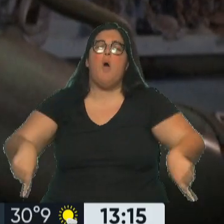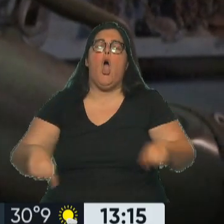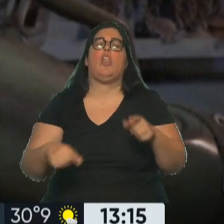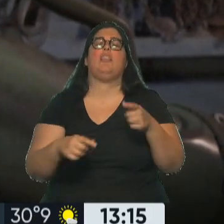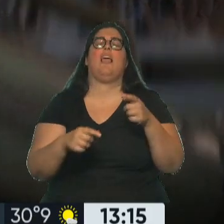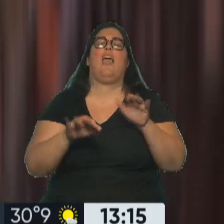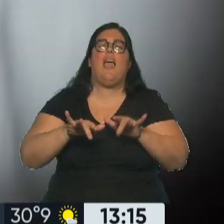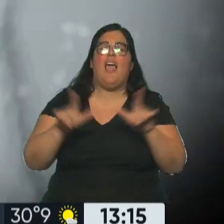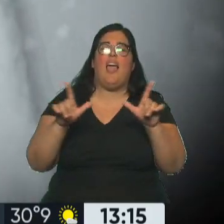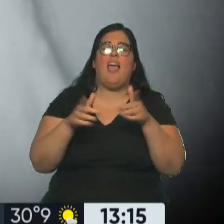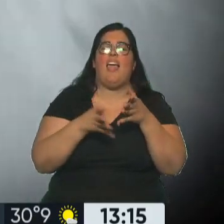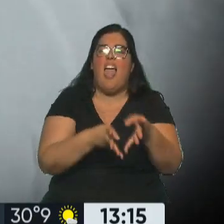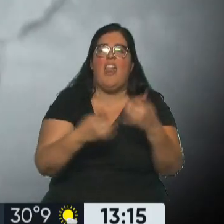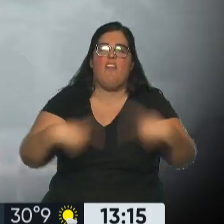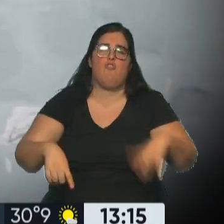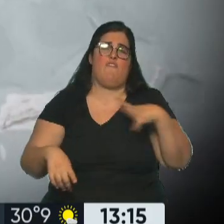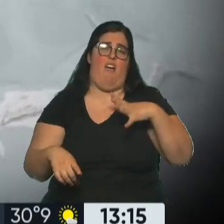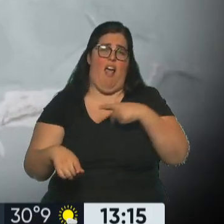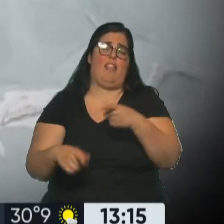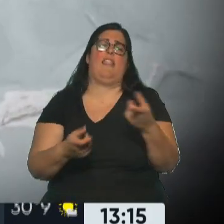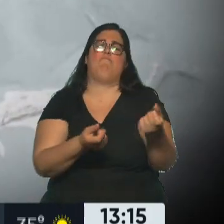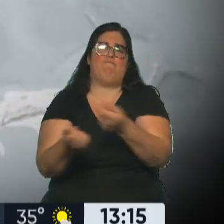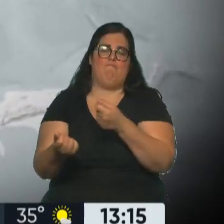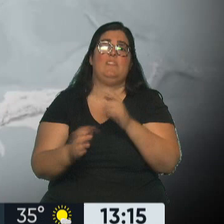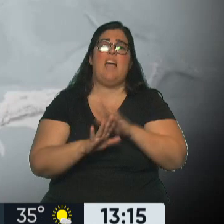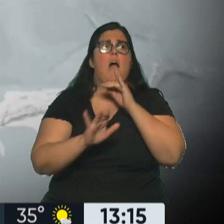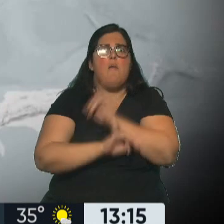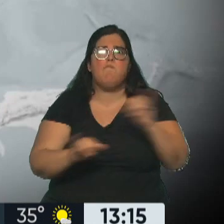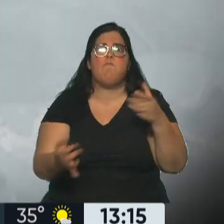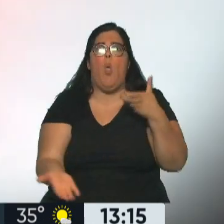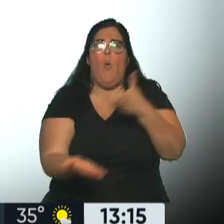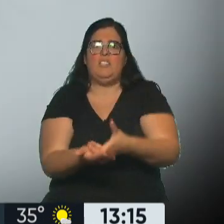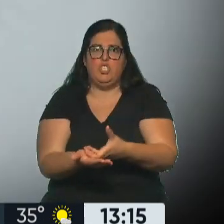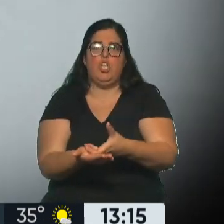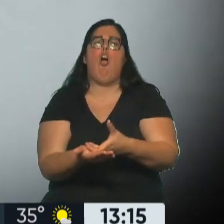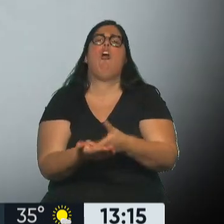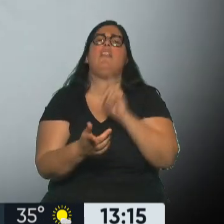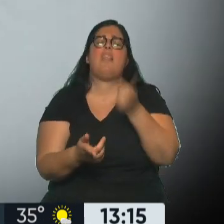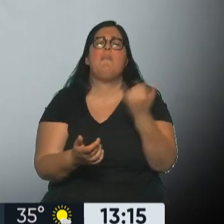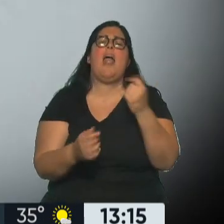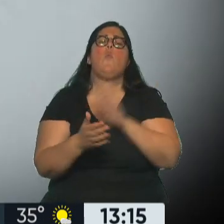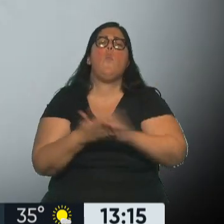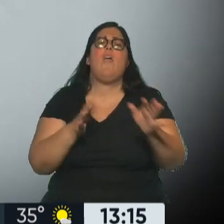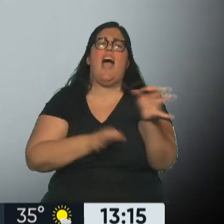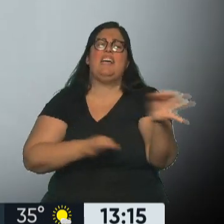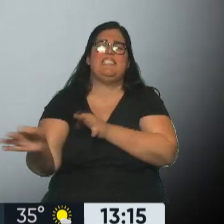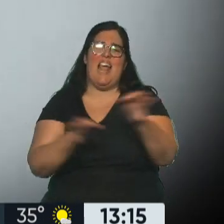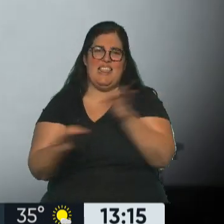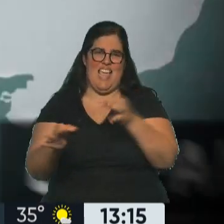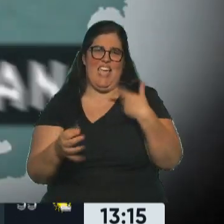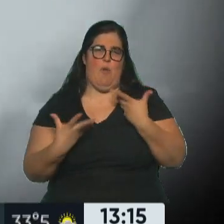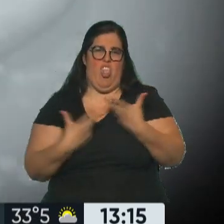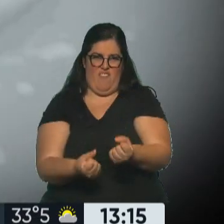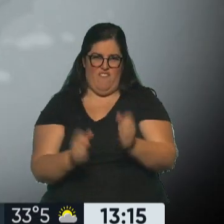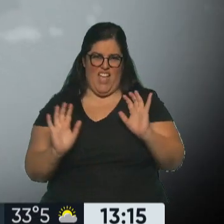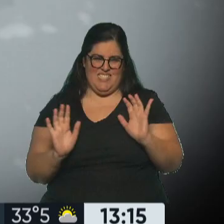ciberguerra. Paralelamente al anuncio de inversiones, un documento oficial sobre la nueva estrategia de seguridad japonesa apunta